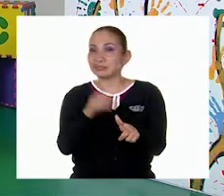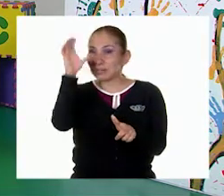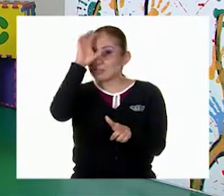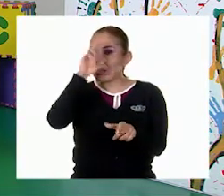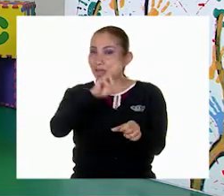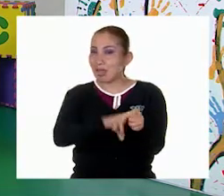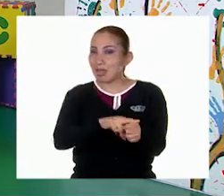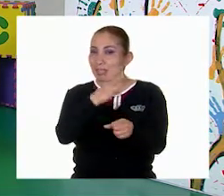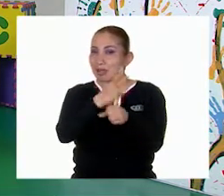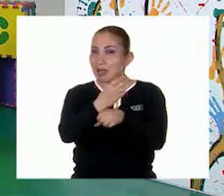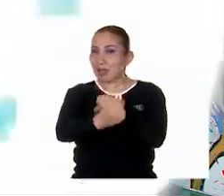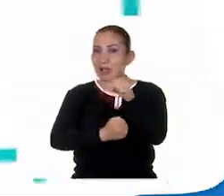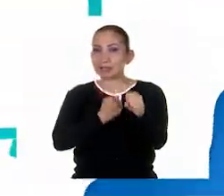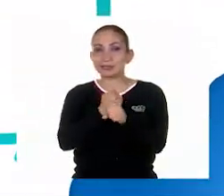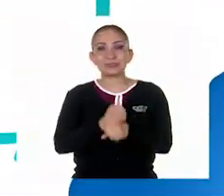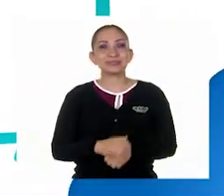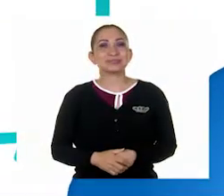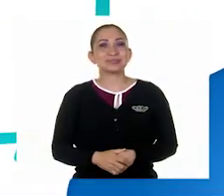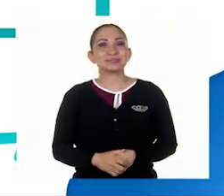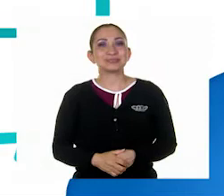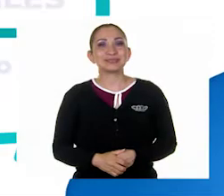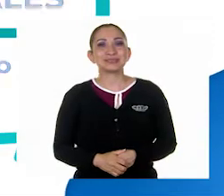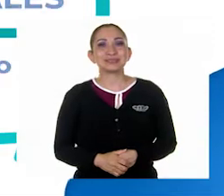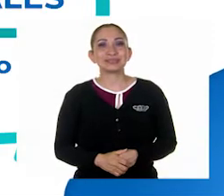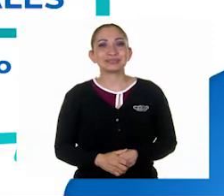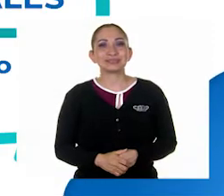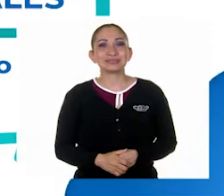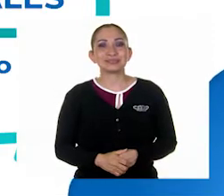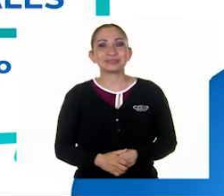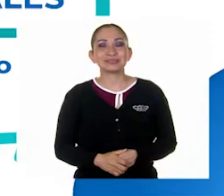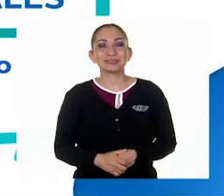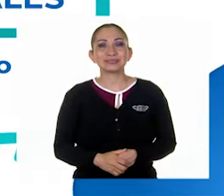Ciencias Naturales de tercer grado.